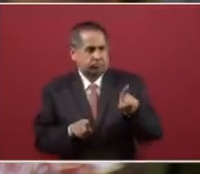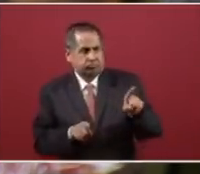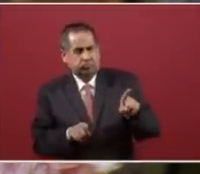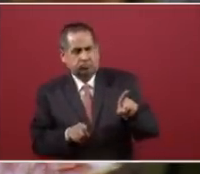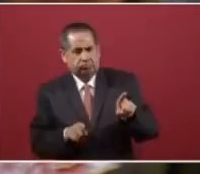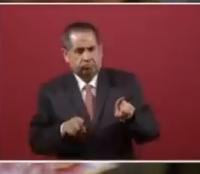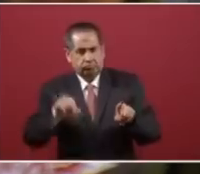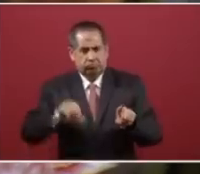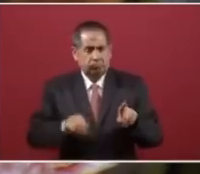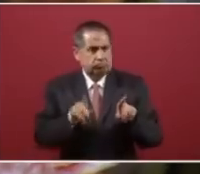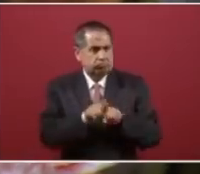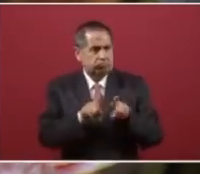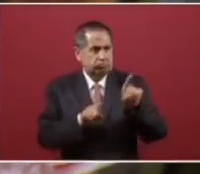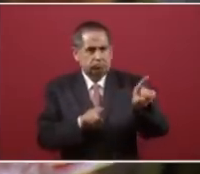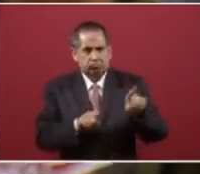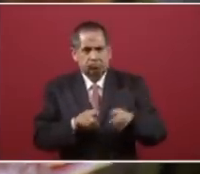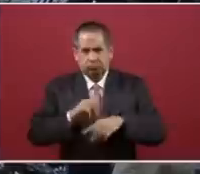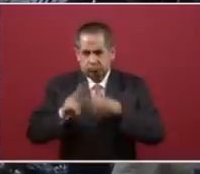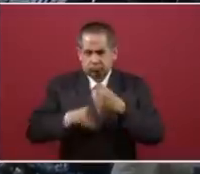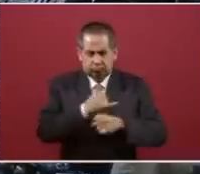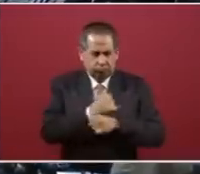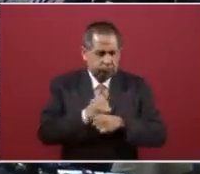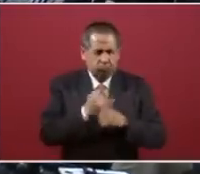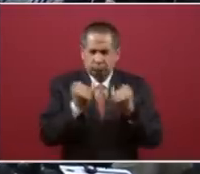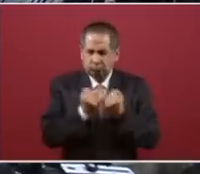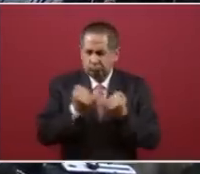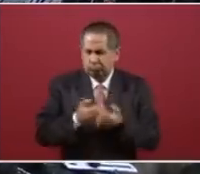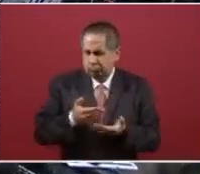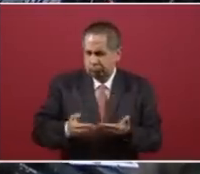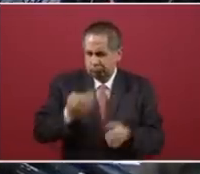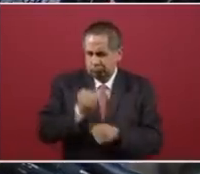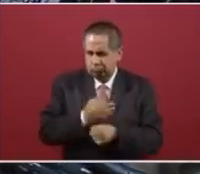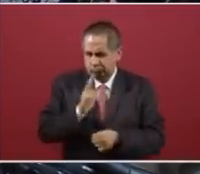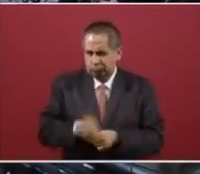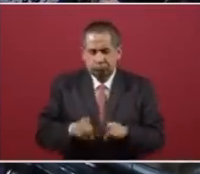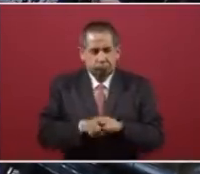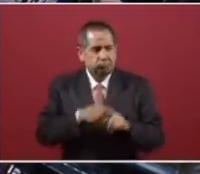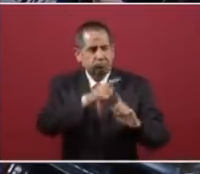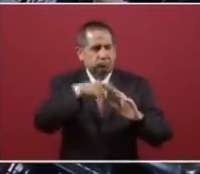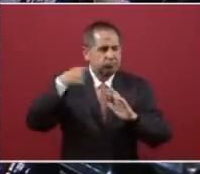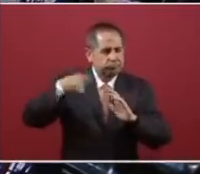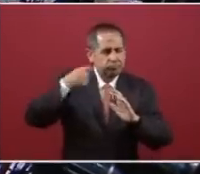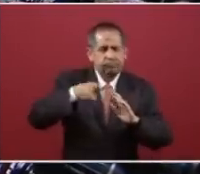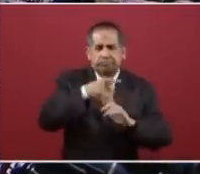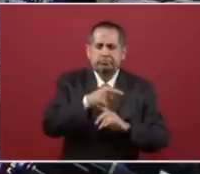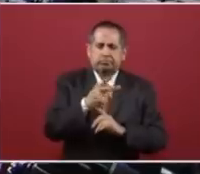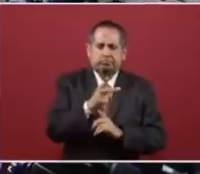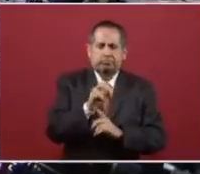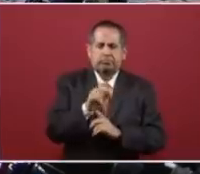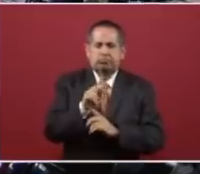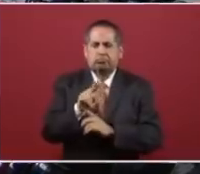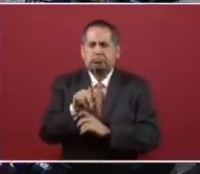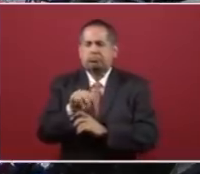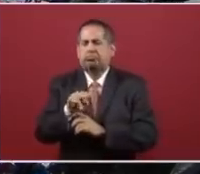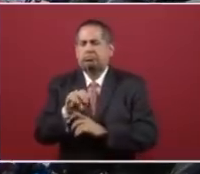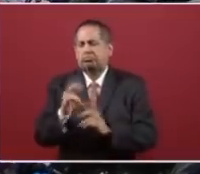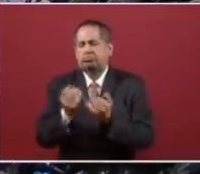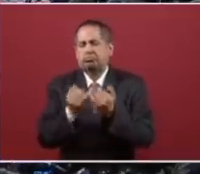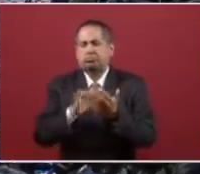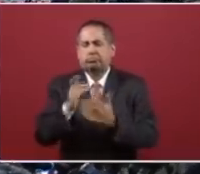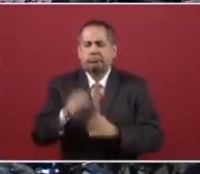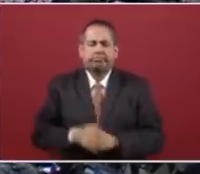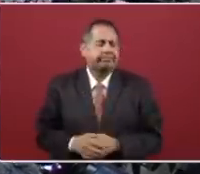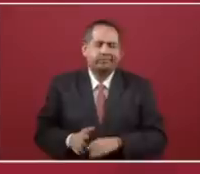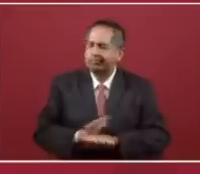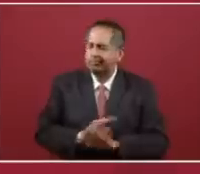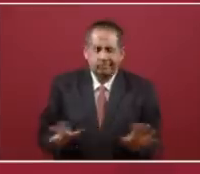yo no los va a investigar como lo hizo ahora con los del documental del populismo gracias ya no